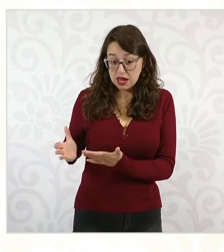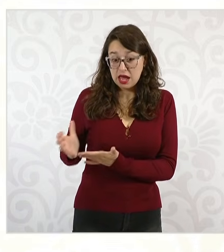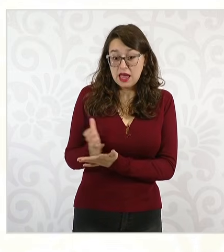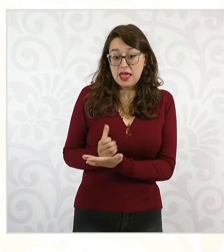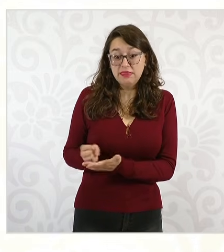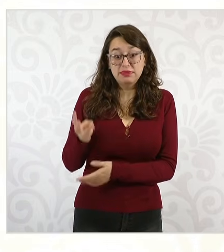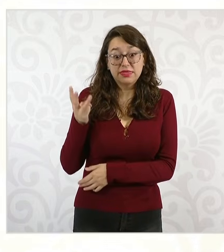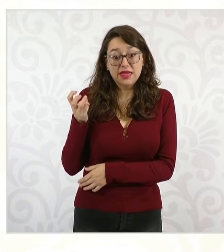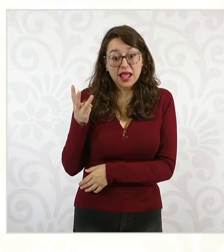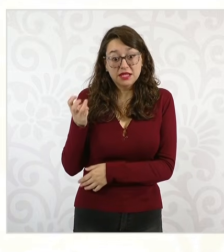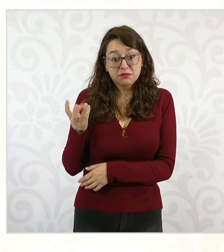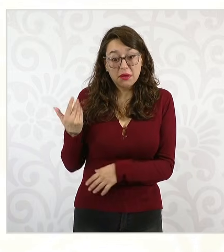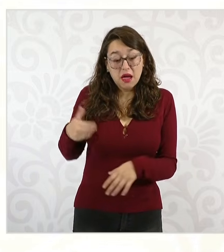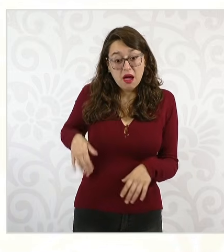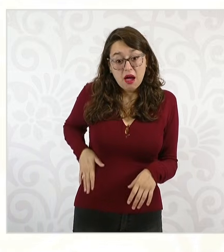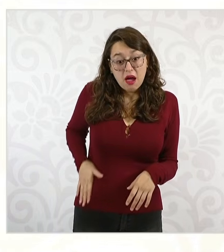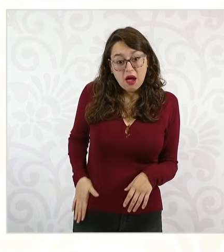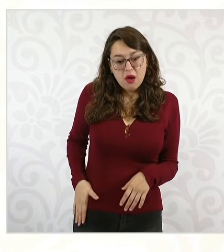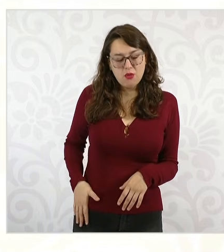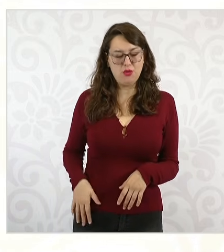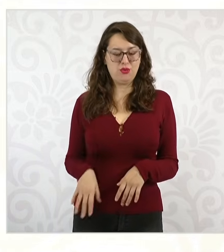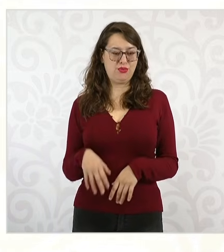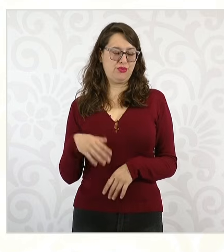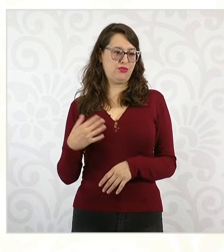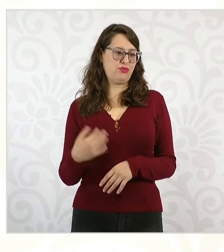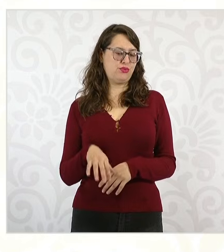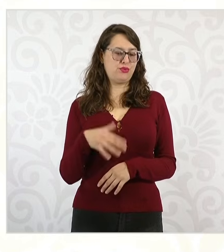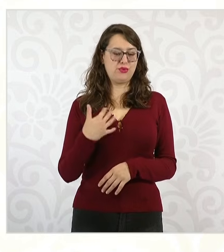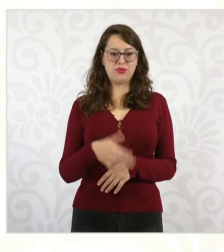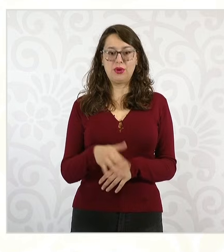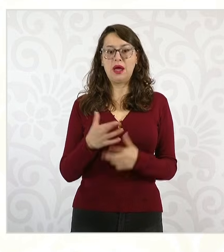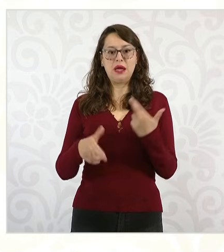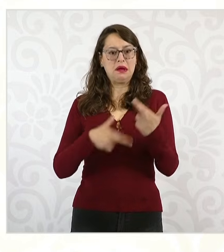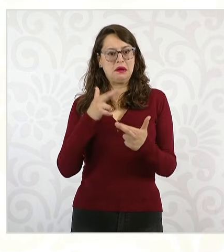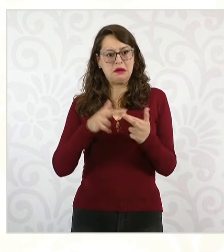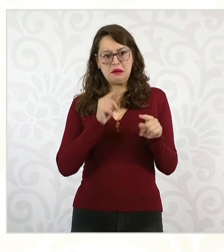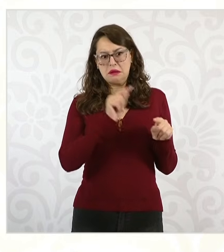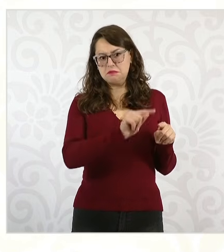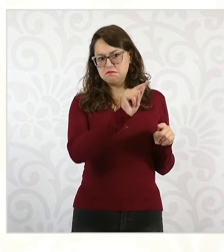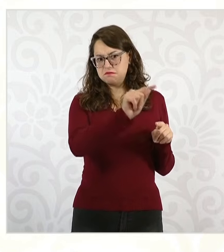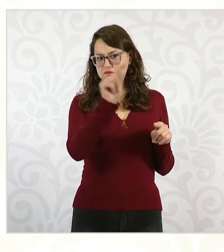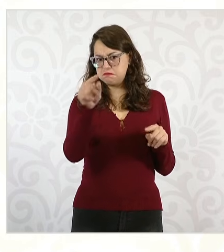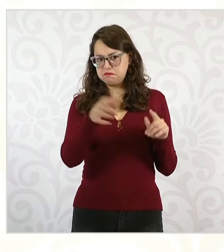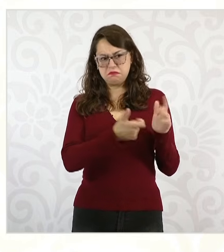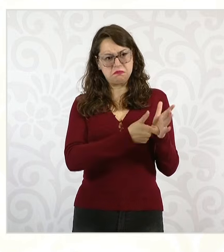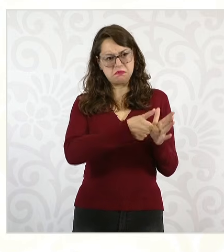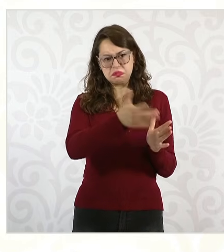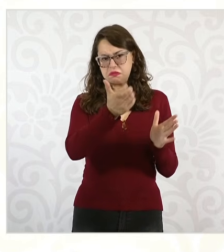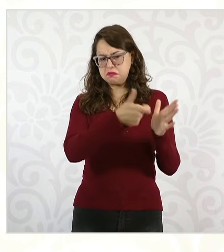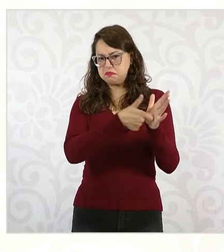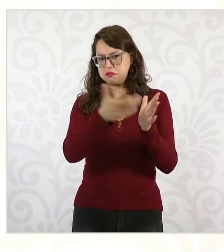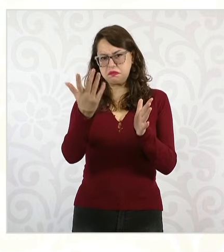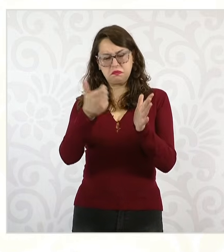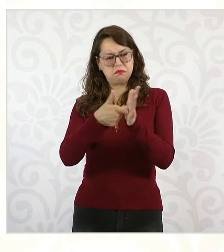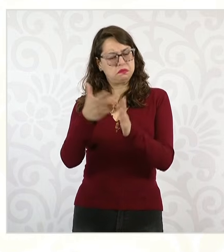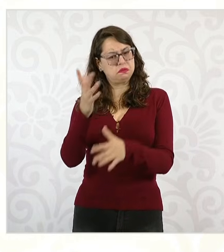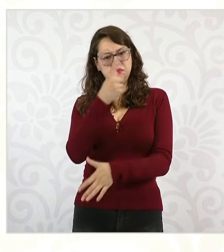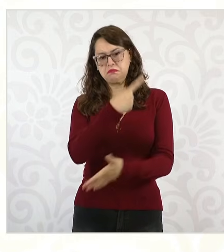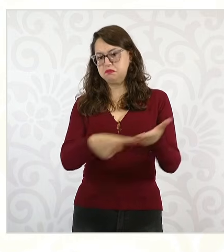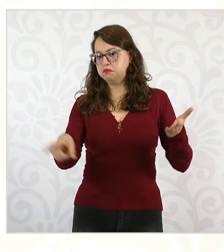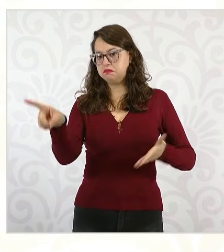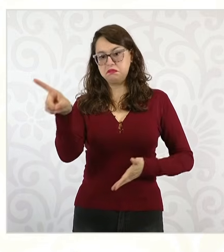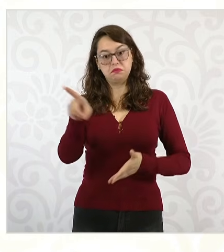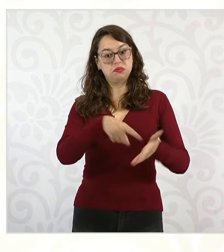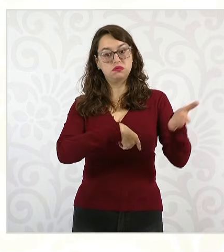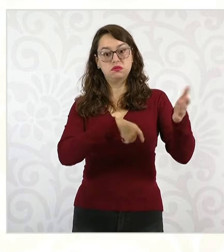de ganancia, y aquí en todas las regiones para identificar cuáles están vendiendo a precios caros les vamos a poner un